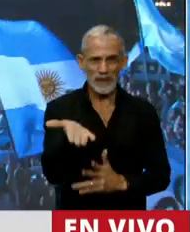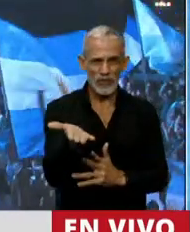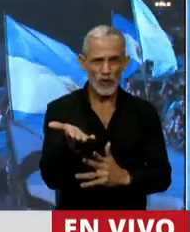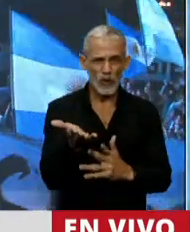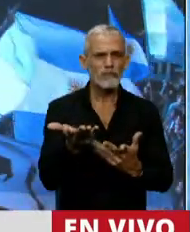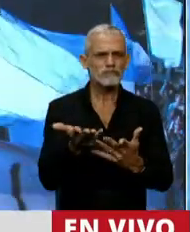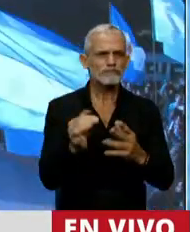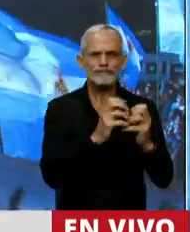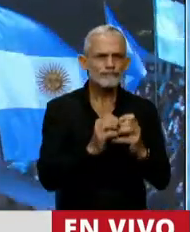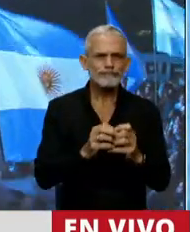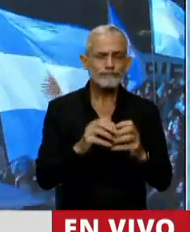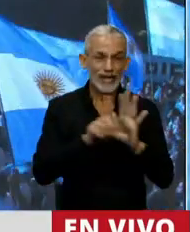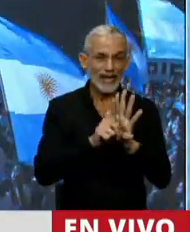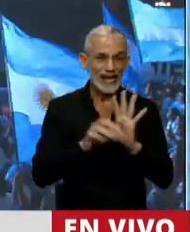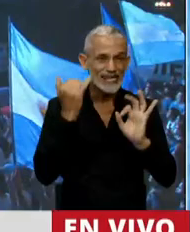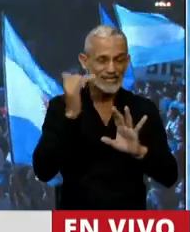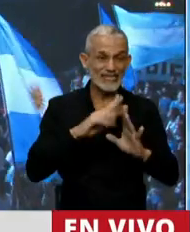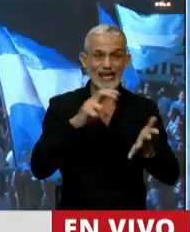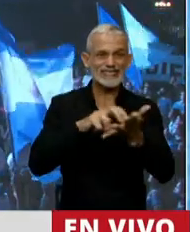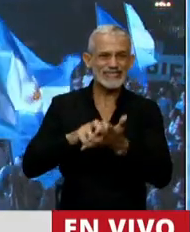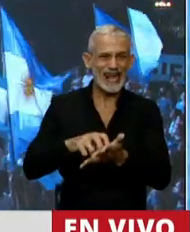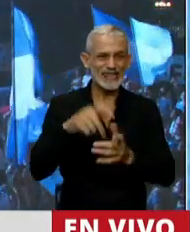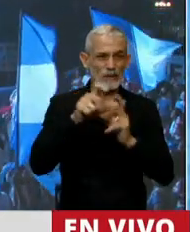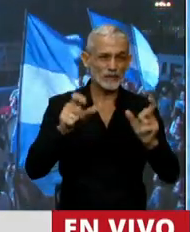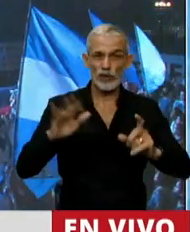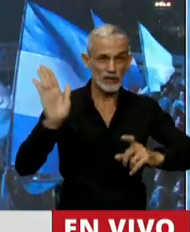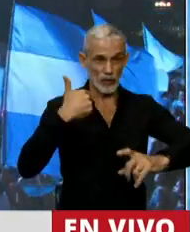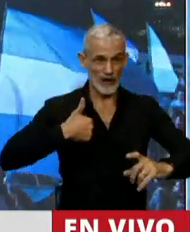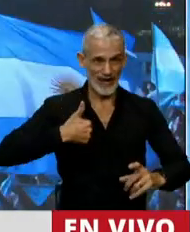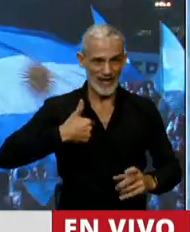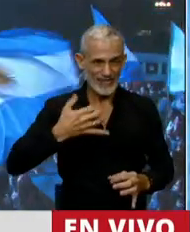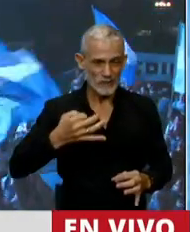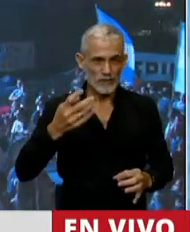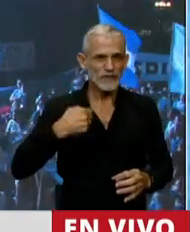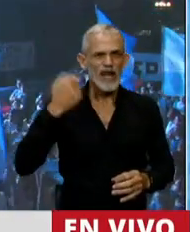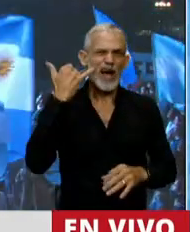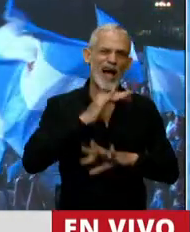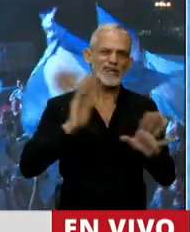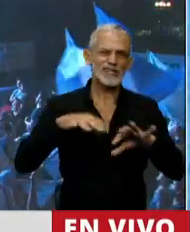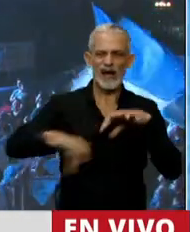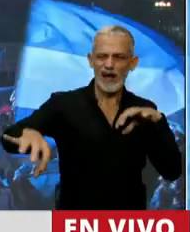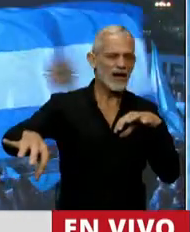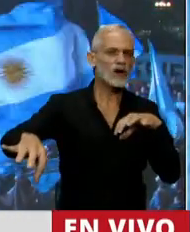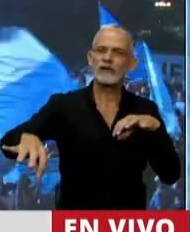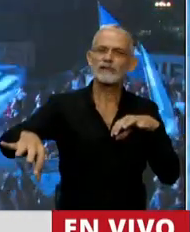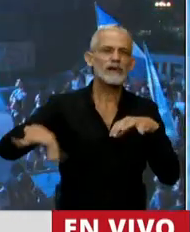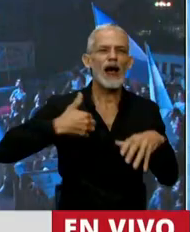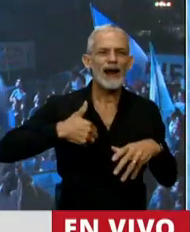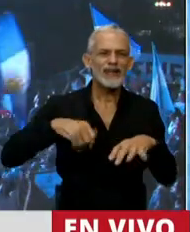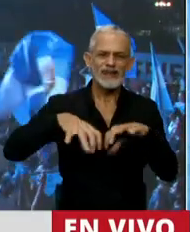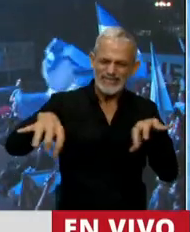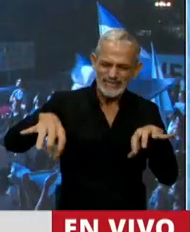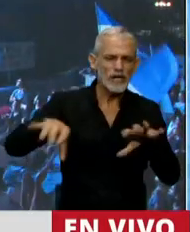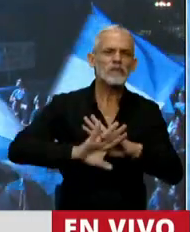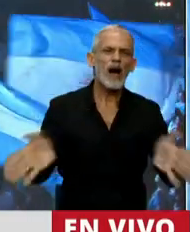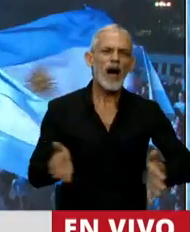del tratamiento de esta ley, a los salteños y también a los argentinos, que no quede con una división. La Argentina no